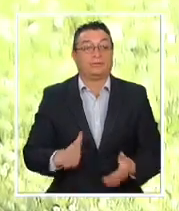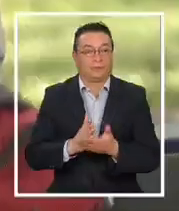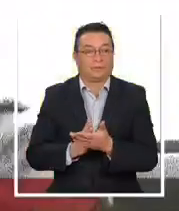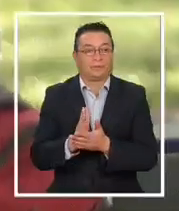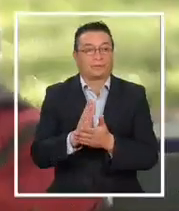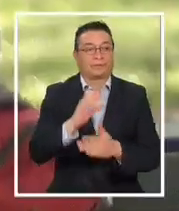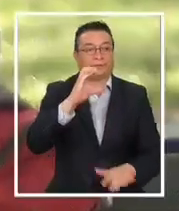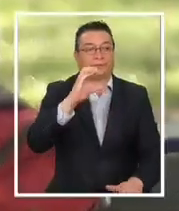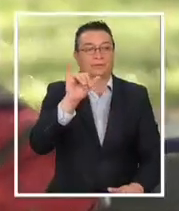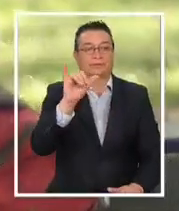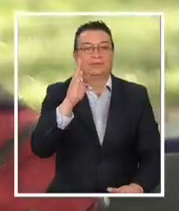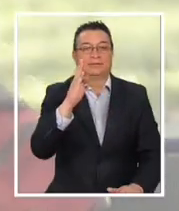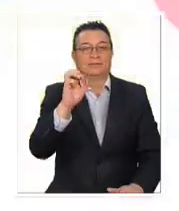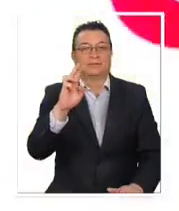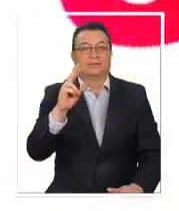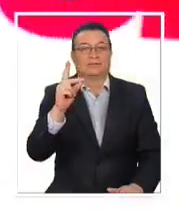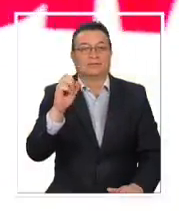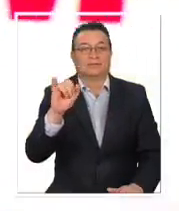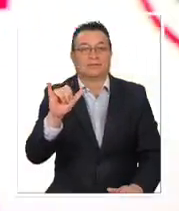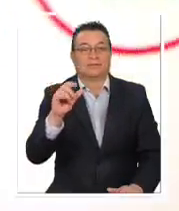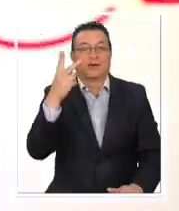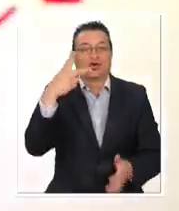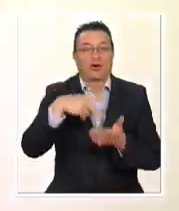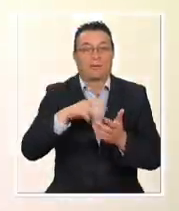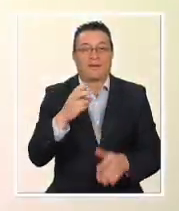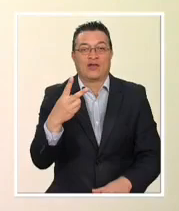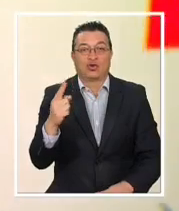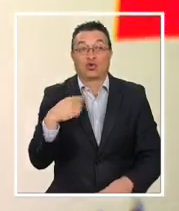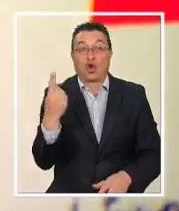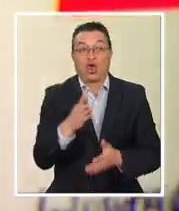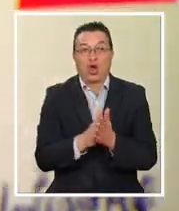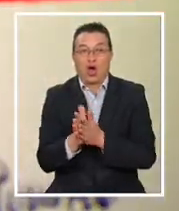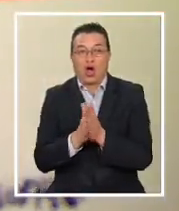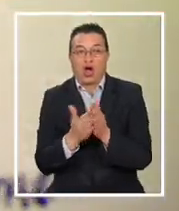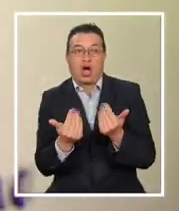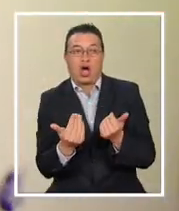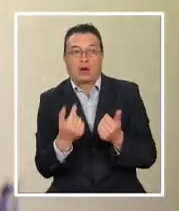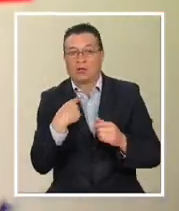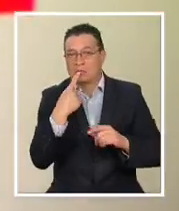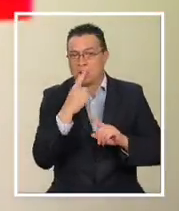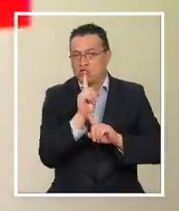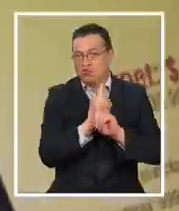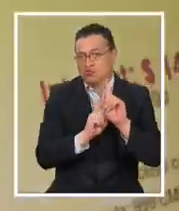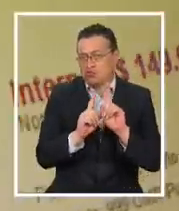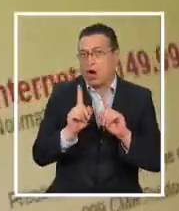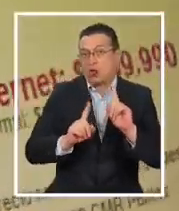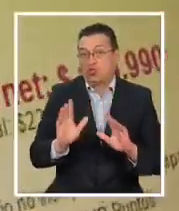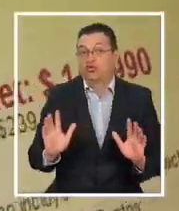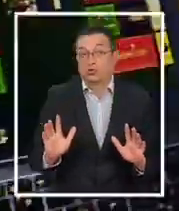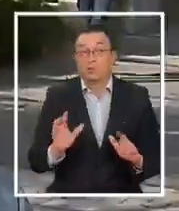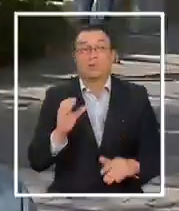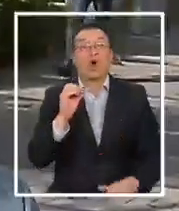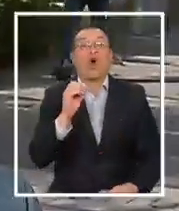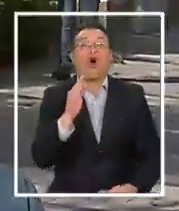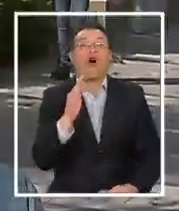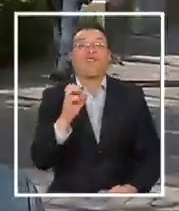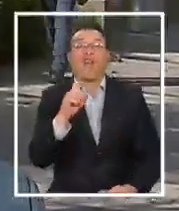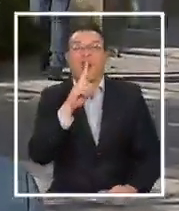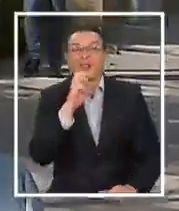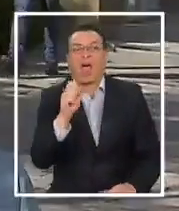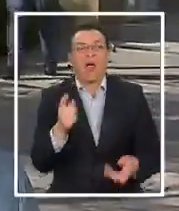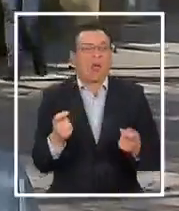Comienza el Cyber Day 2021, un evento esperado, pero también cuestionado. Las ofertas son